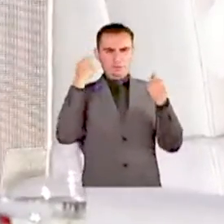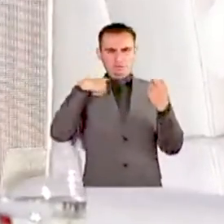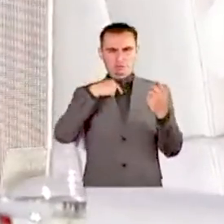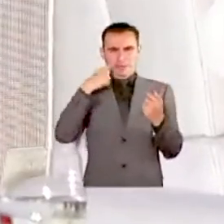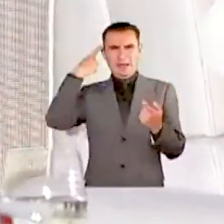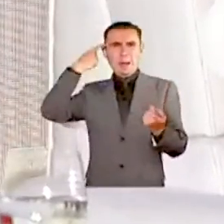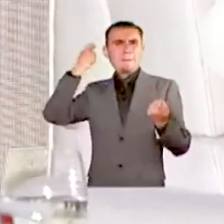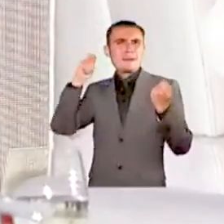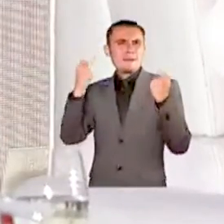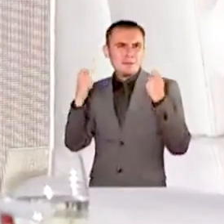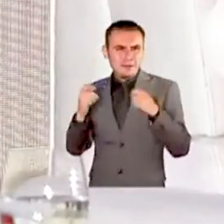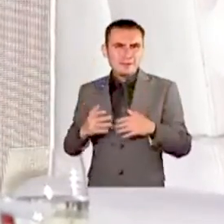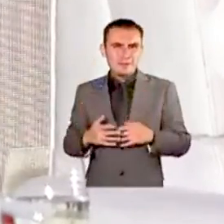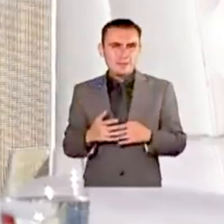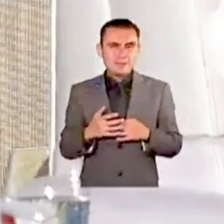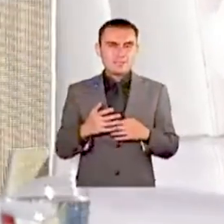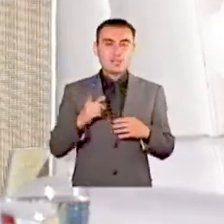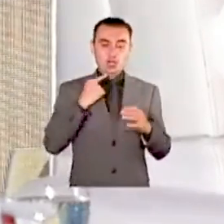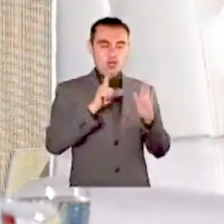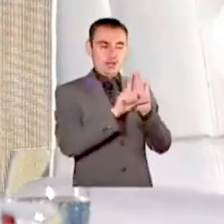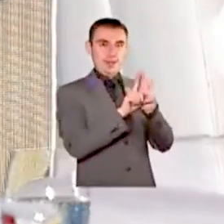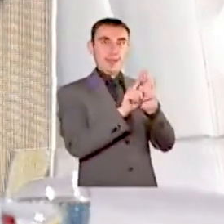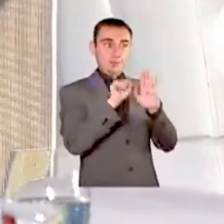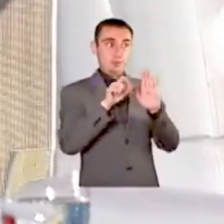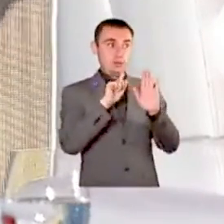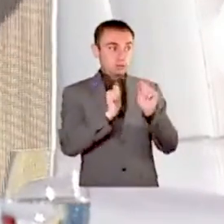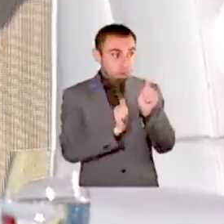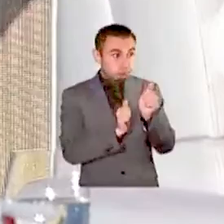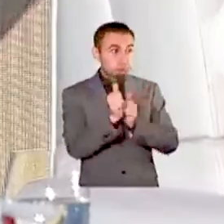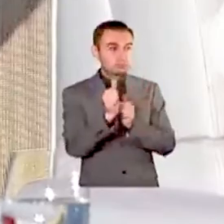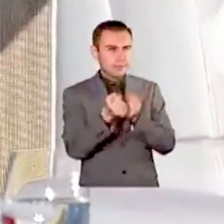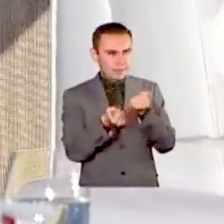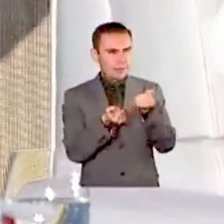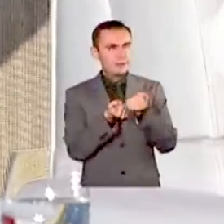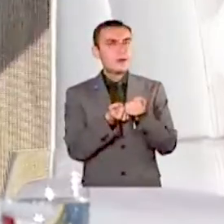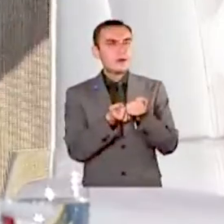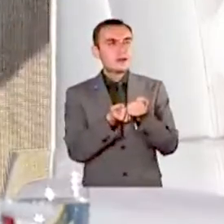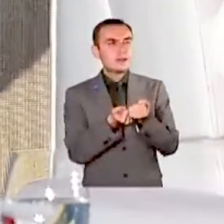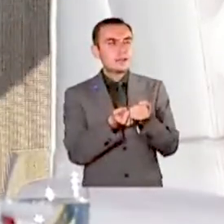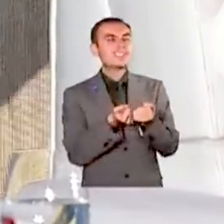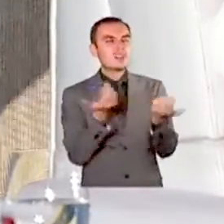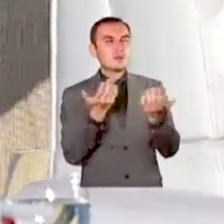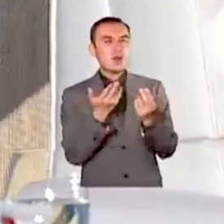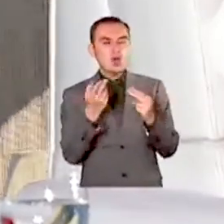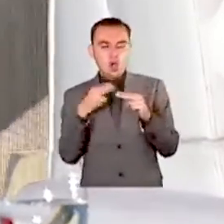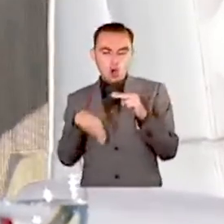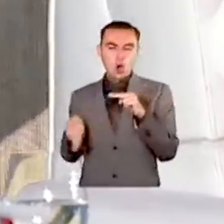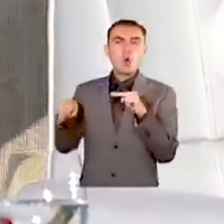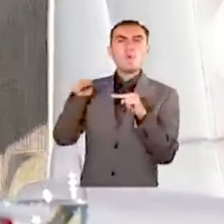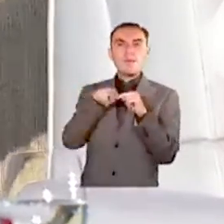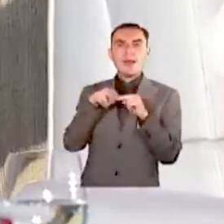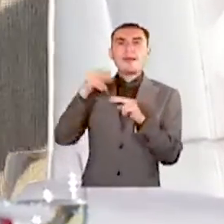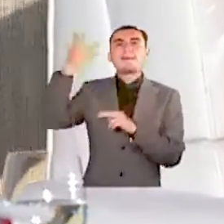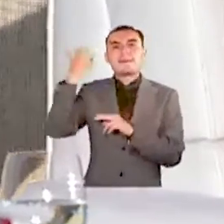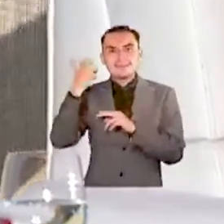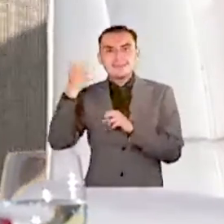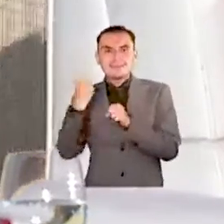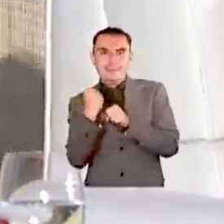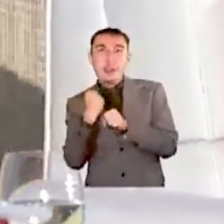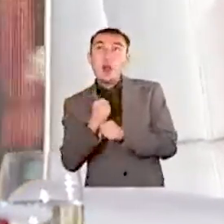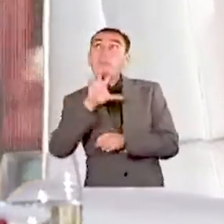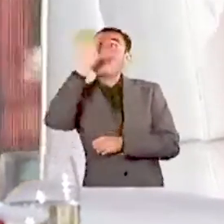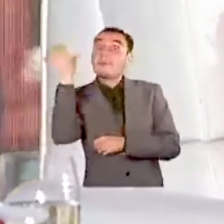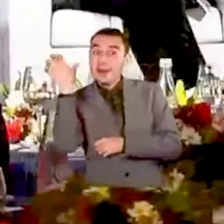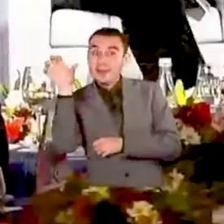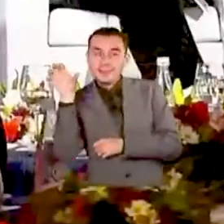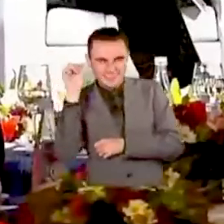teníamos con la ley que permitió y que logramos apoyar para sacar adelante de sumar pensiones, trabajo afuera.